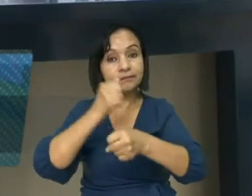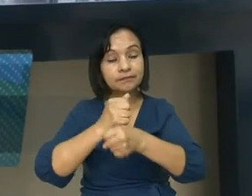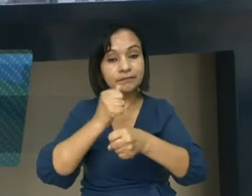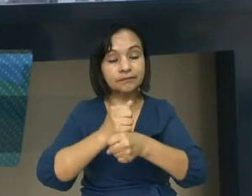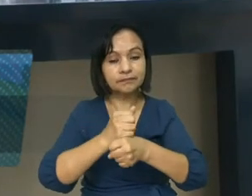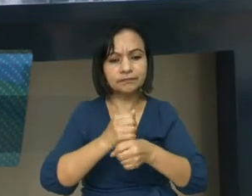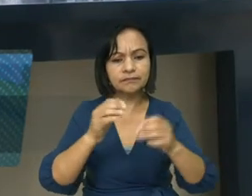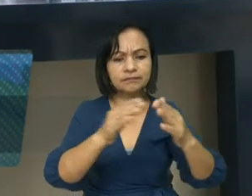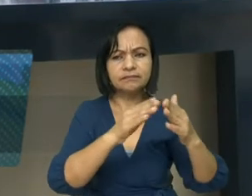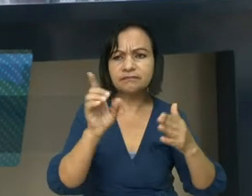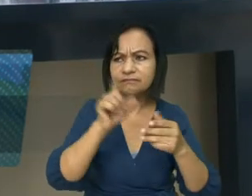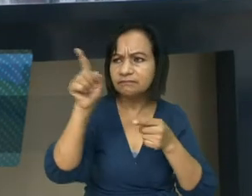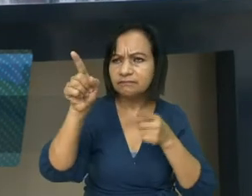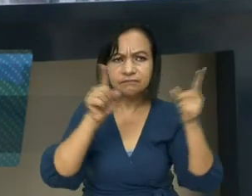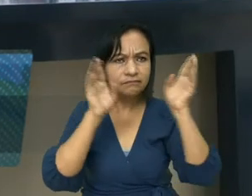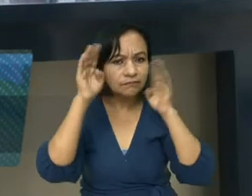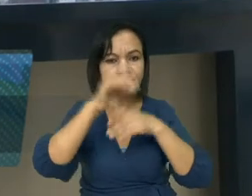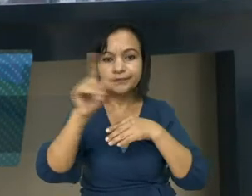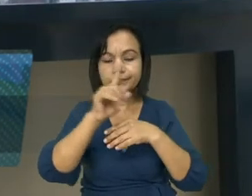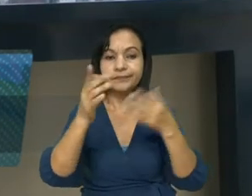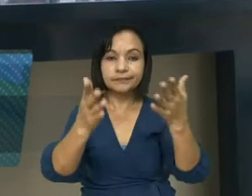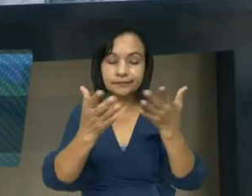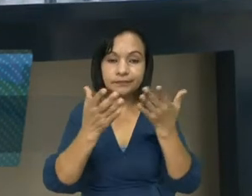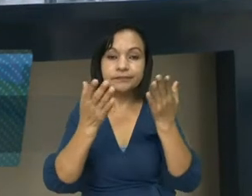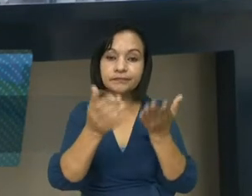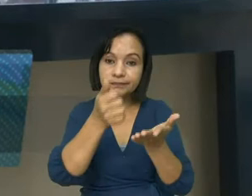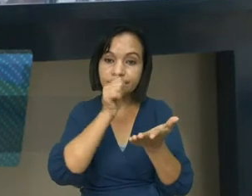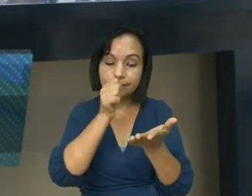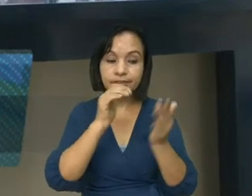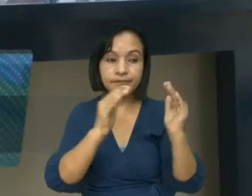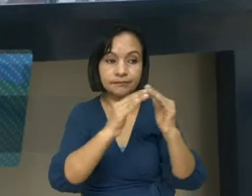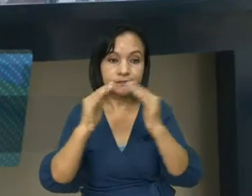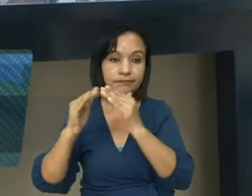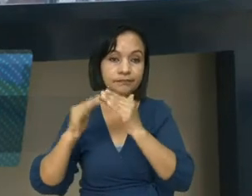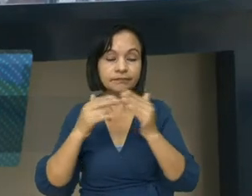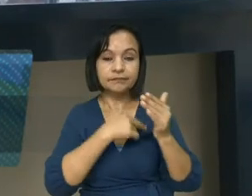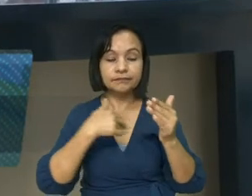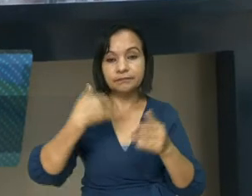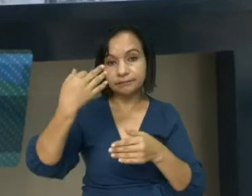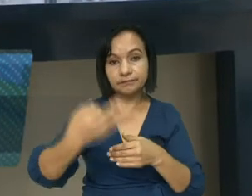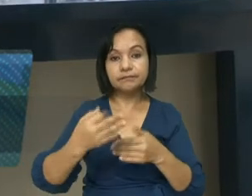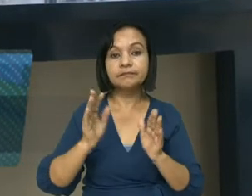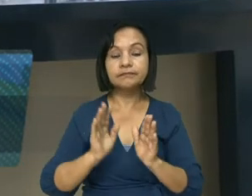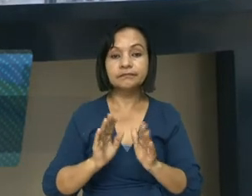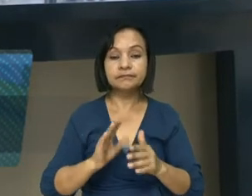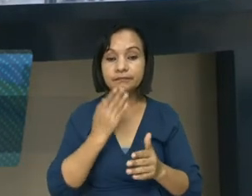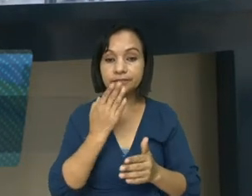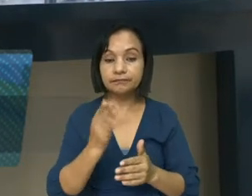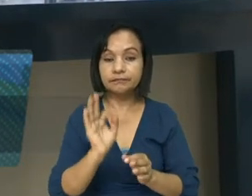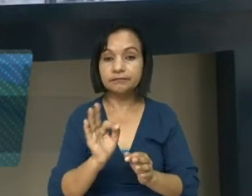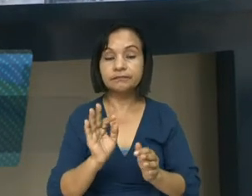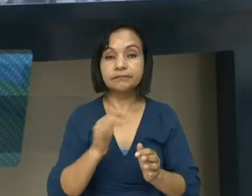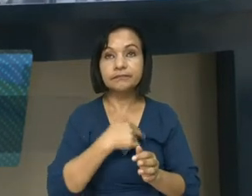anda diferenciando de dónde viene, es que están demandando un servicio y que se le lleve, y lo hacemos bien. Como te digo,